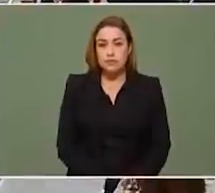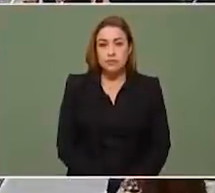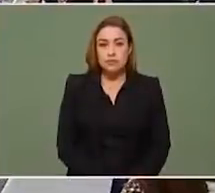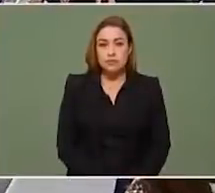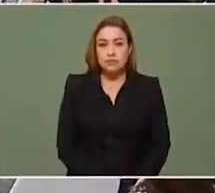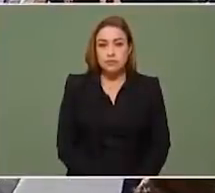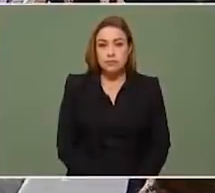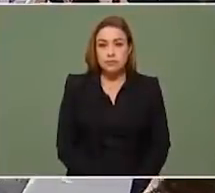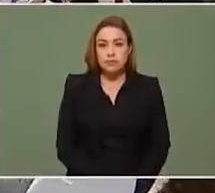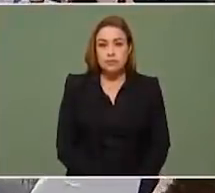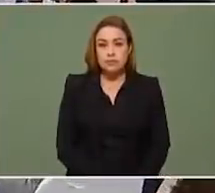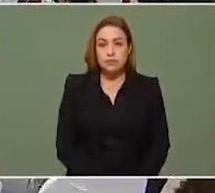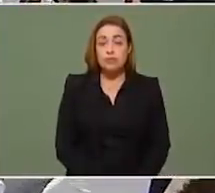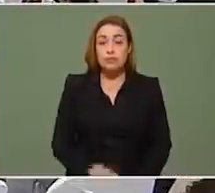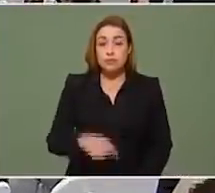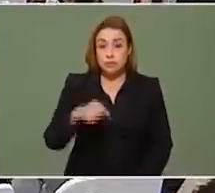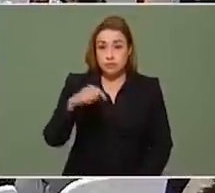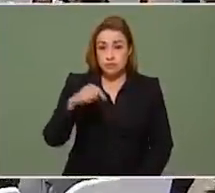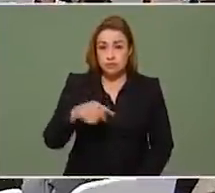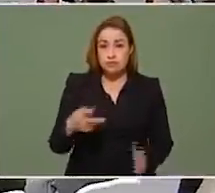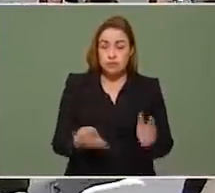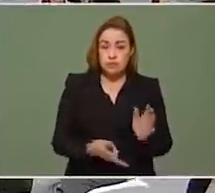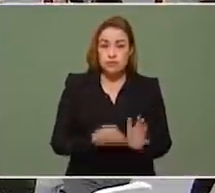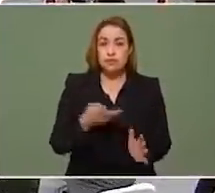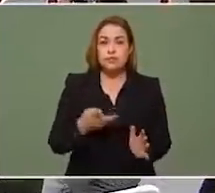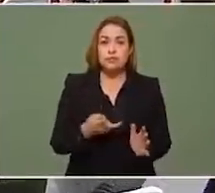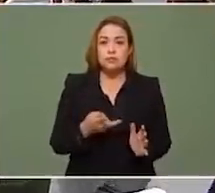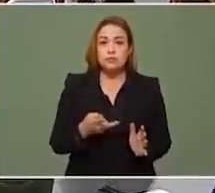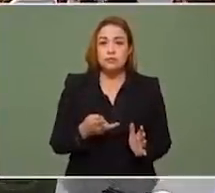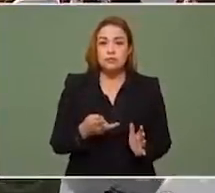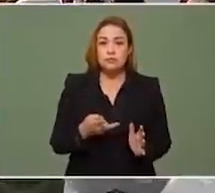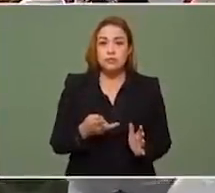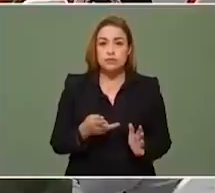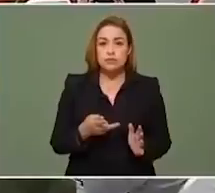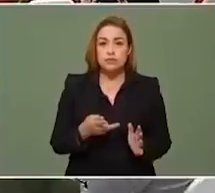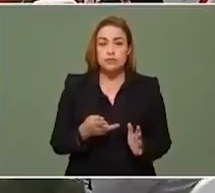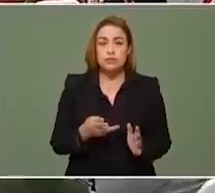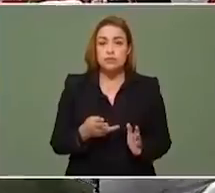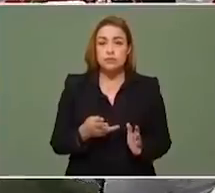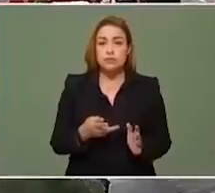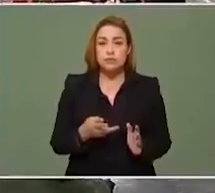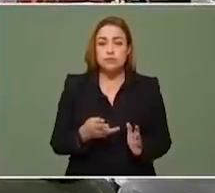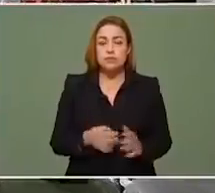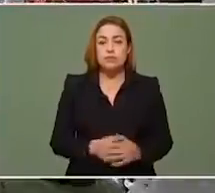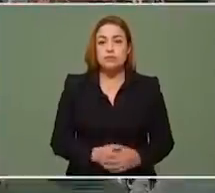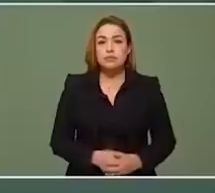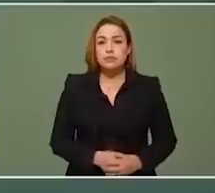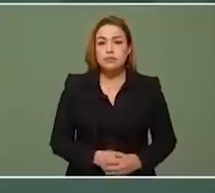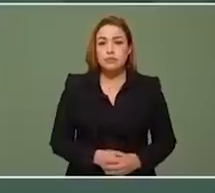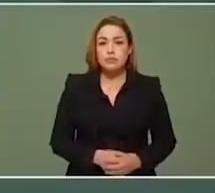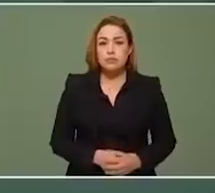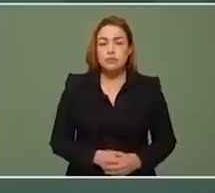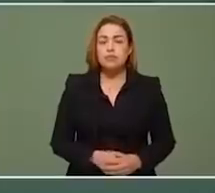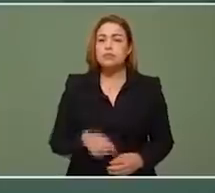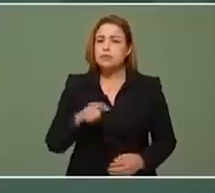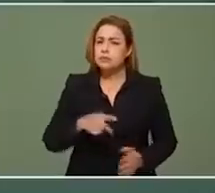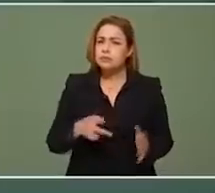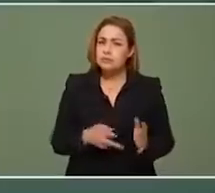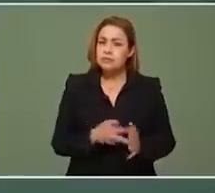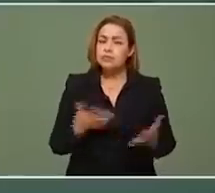en esta ocasión se realizó la reunión de